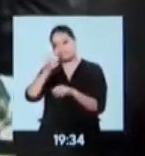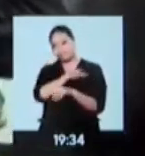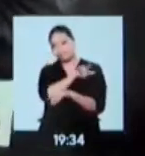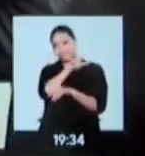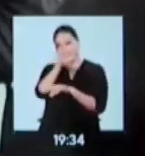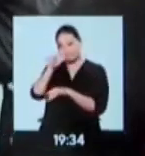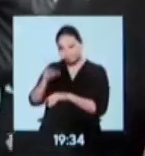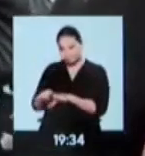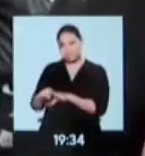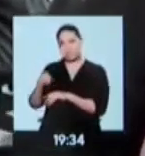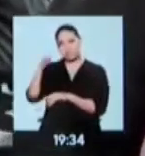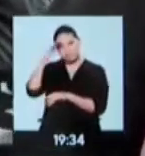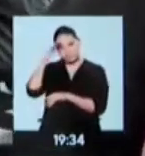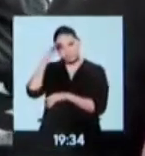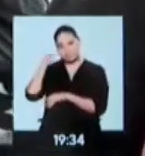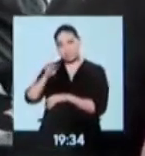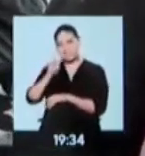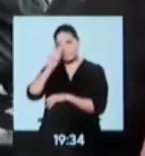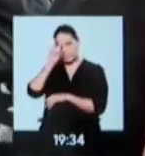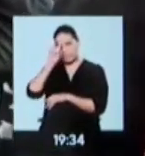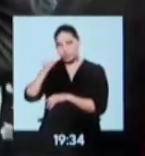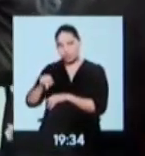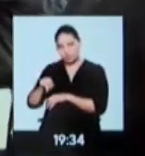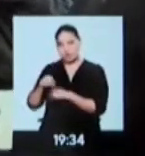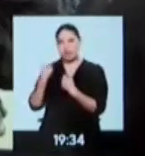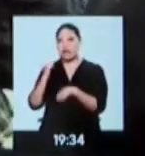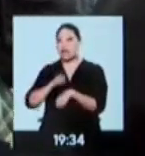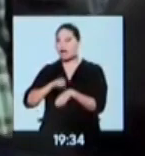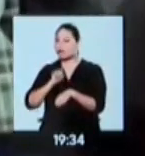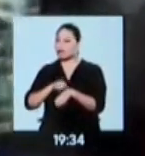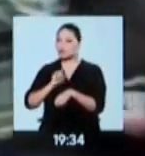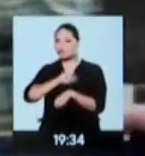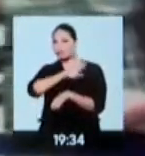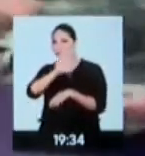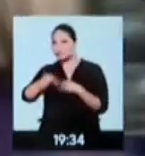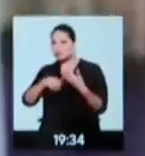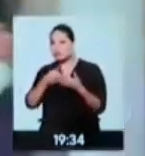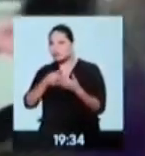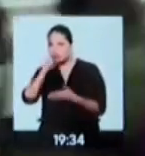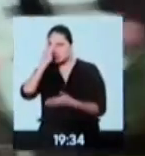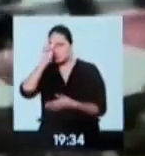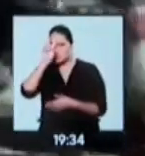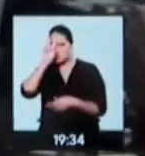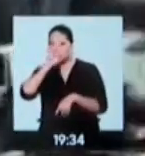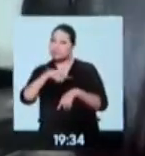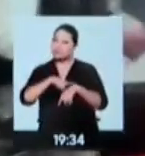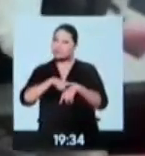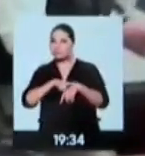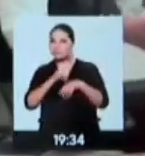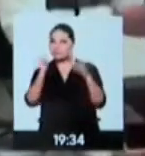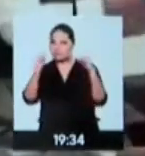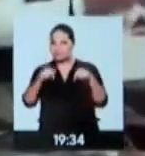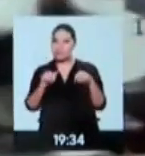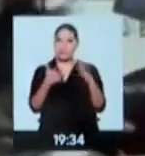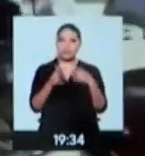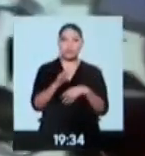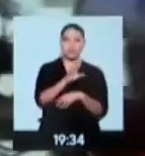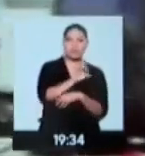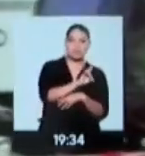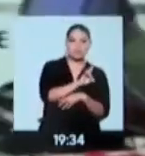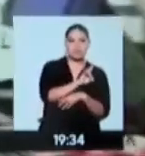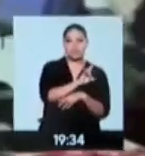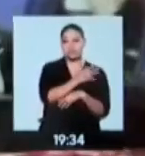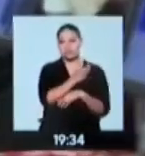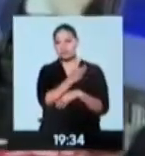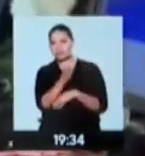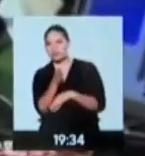Bueno, ¿cómo un caso nos puede hacer retroceder a temas tan nimios incluso, pero tan importantes como revisar? Hay que